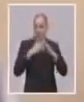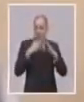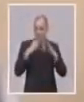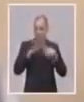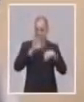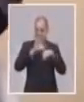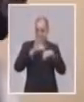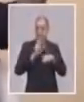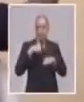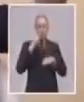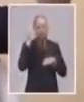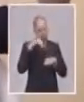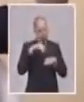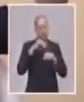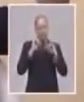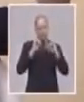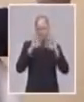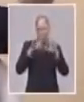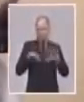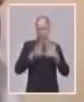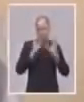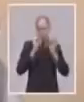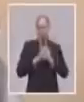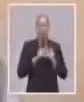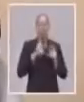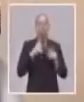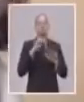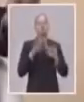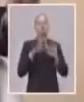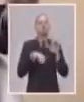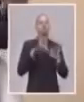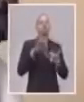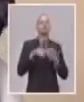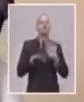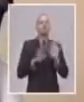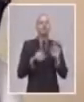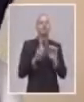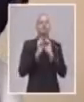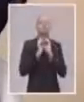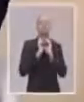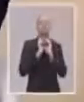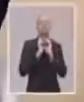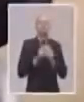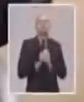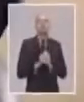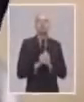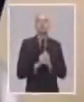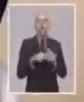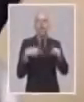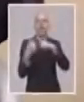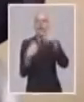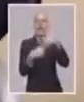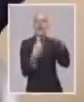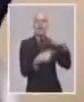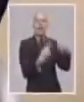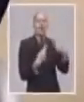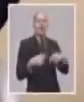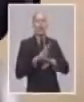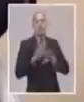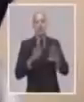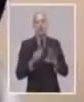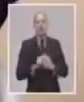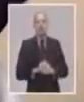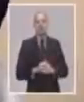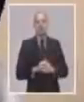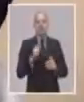está imponiendo su subjetividad en ese algoritmo. Hace unos meses salía la noticia de los algoritmos de